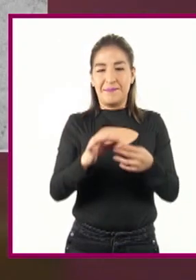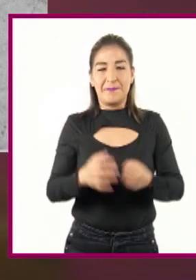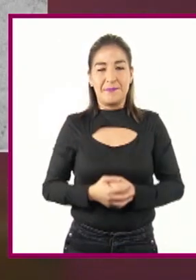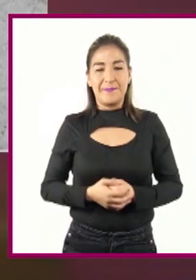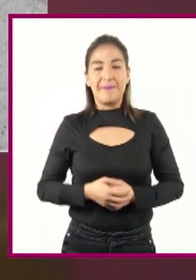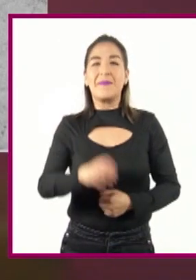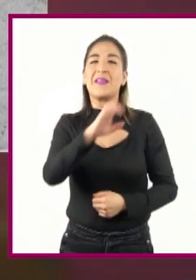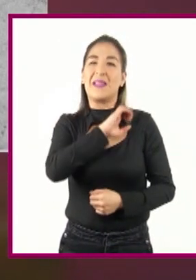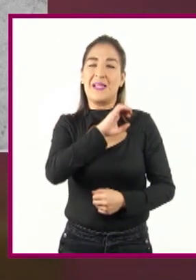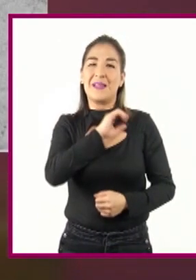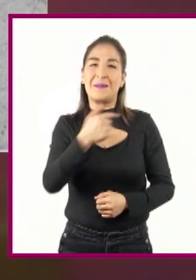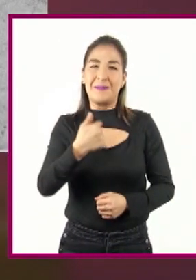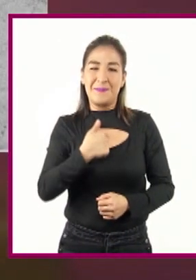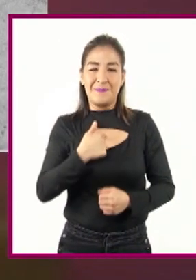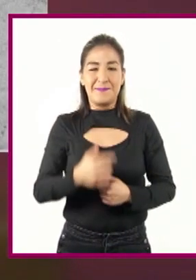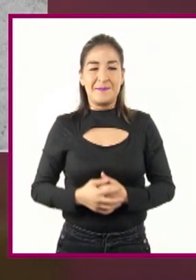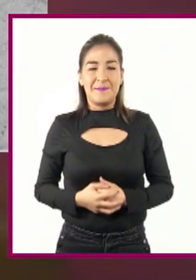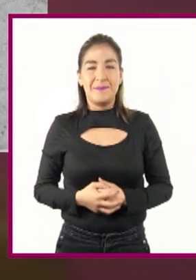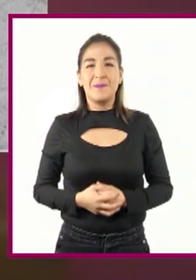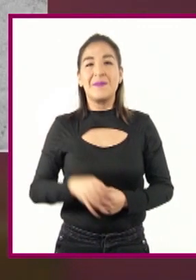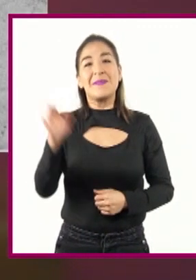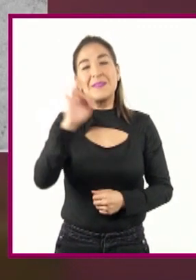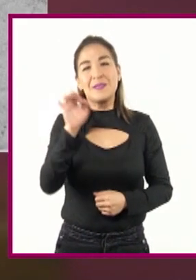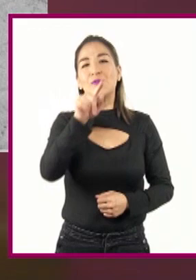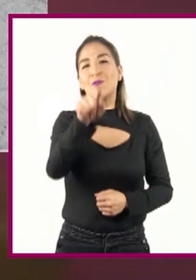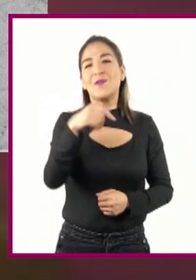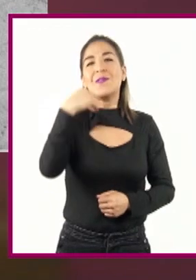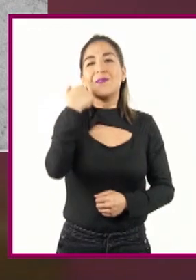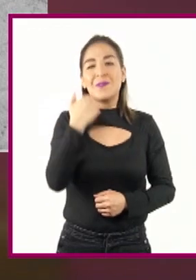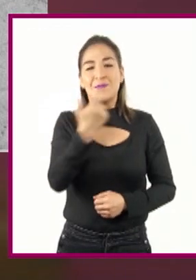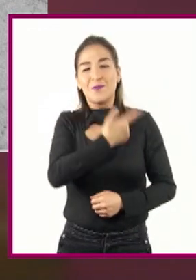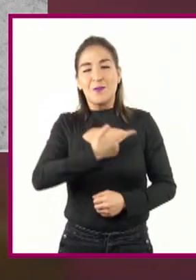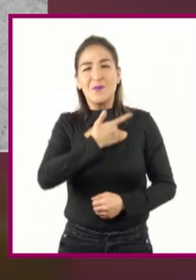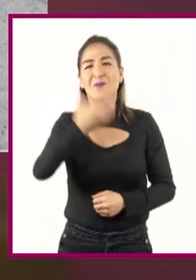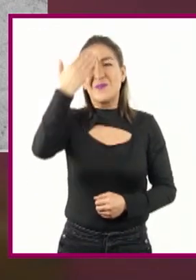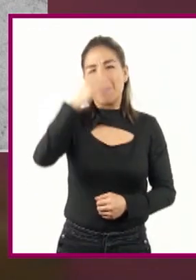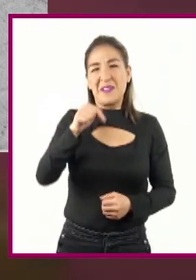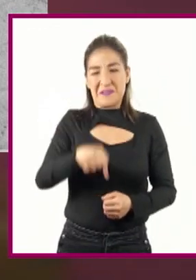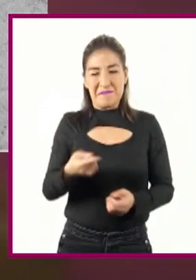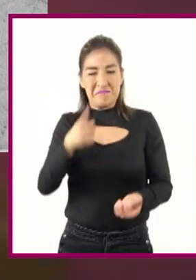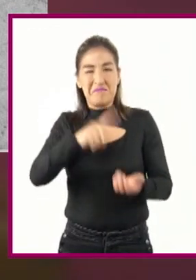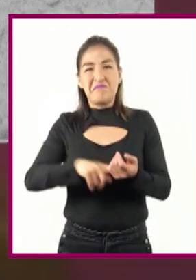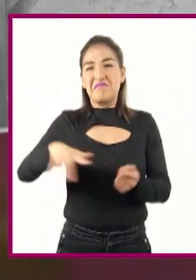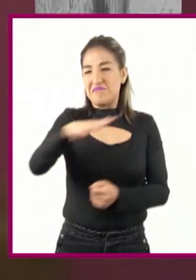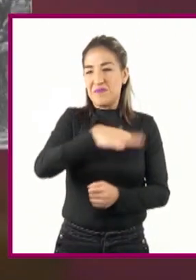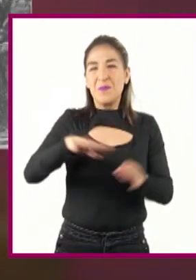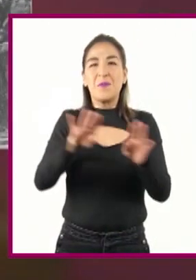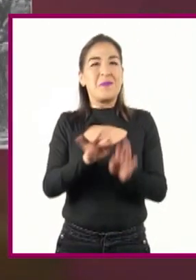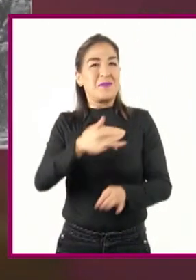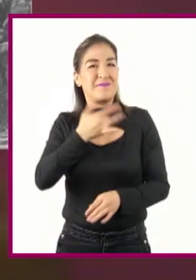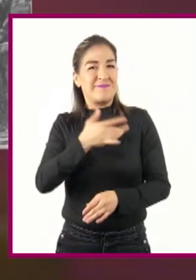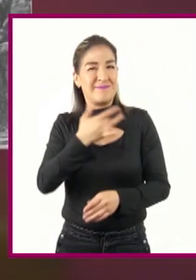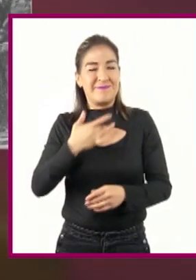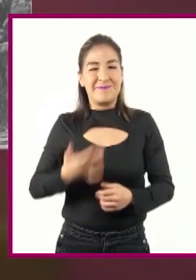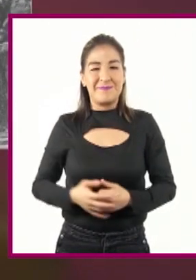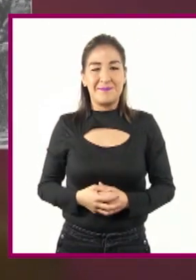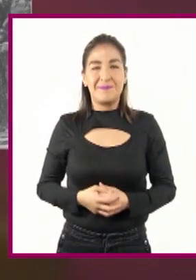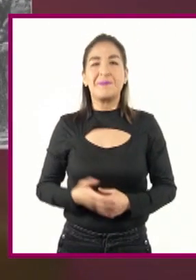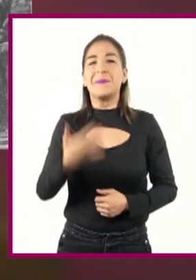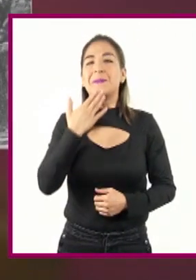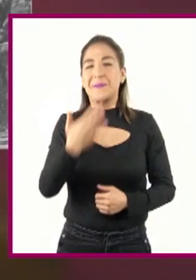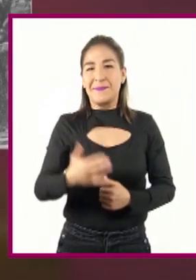cariño mío, quizá te gustará saber cómo está el ánimo de los hombres aquí.